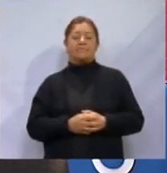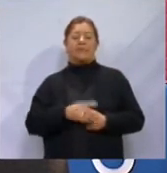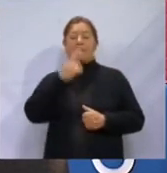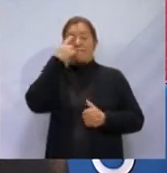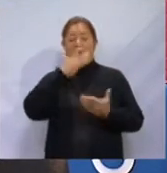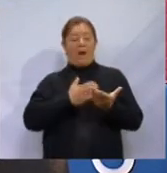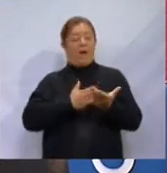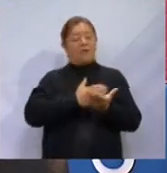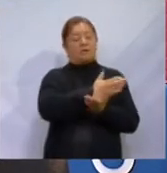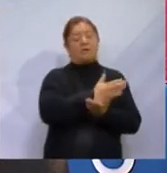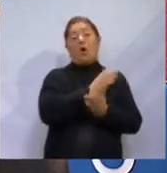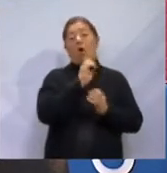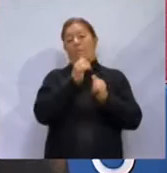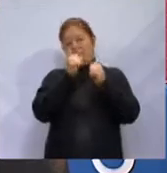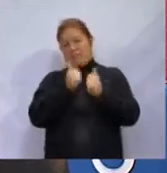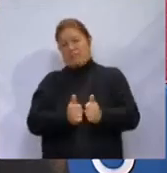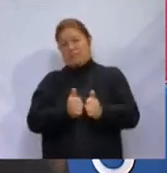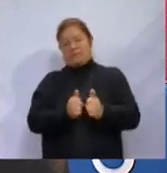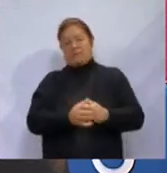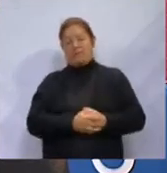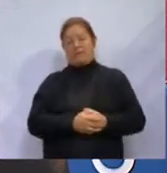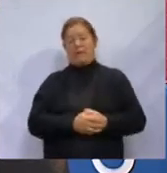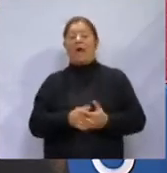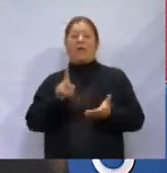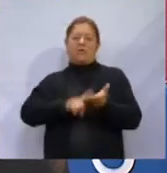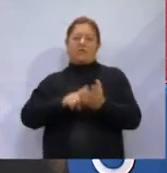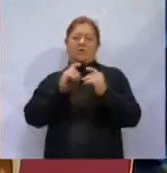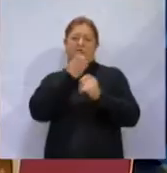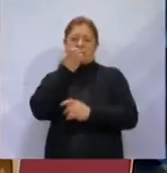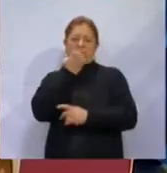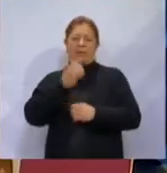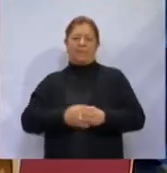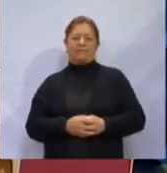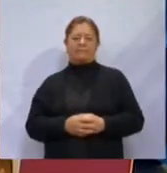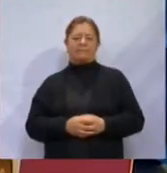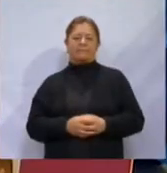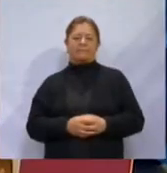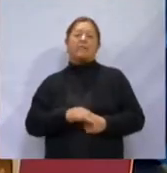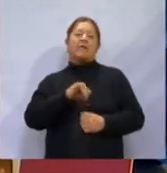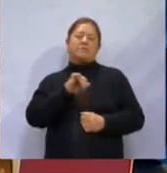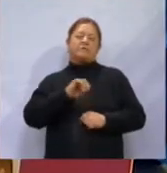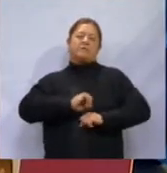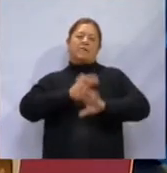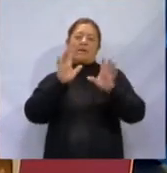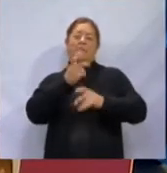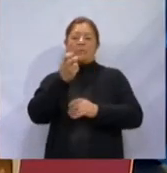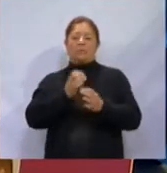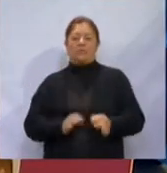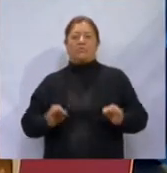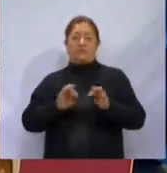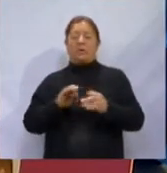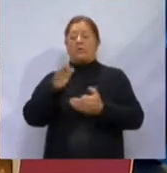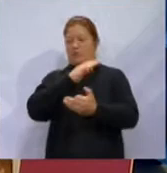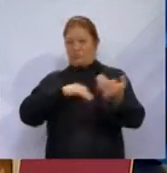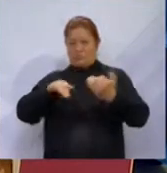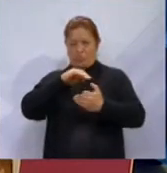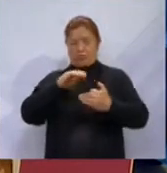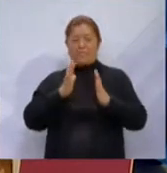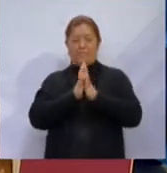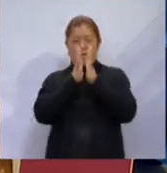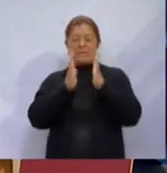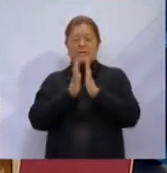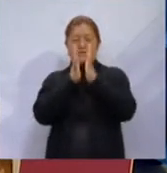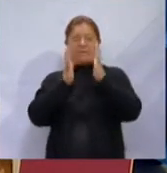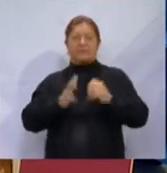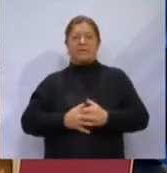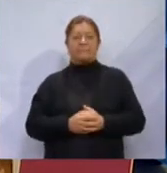la permanencia y en la escuela. Claro, por eso es importante que toda la comunidad participe en el